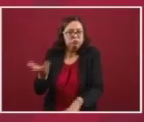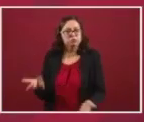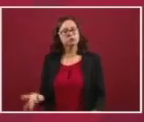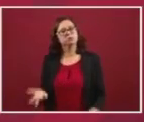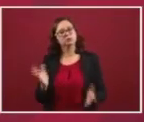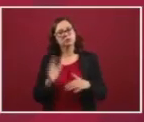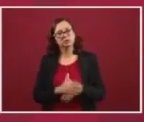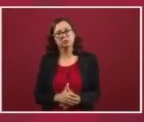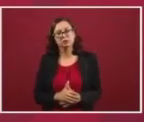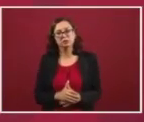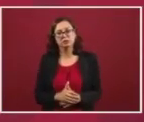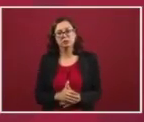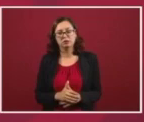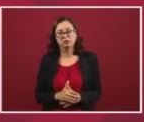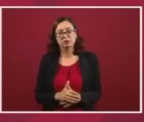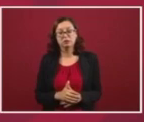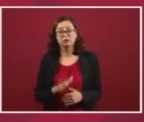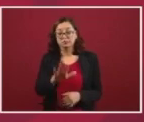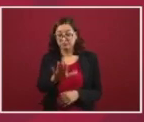Más respeto.